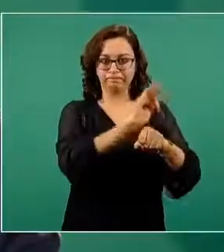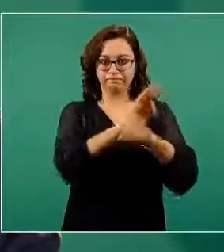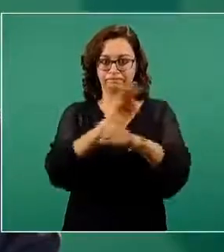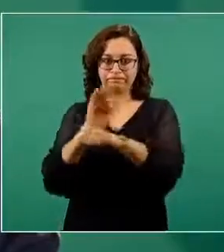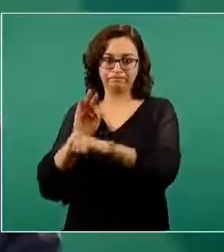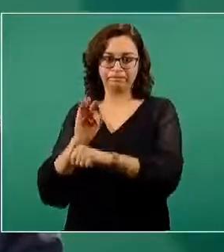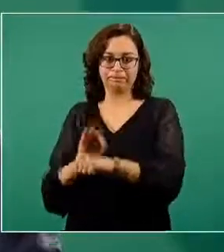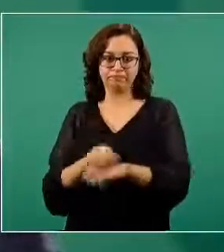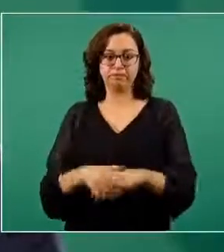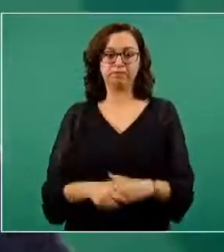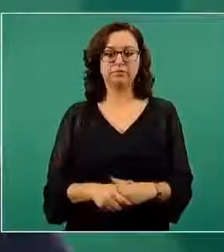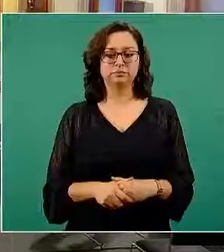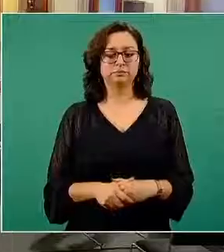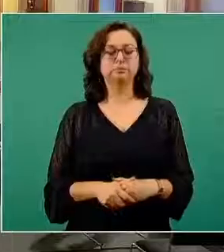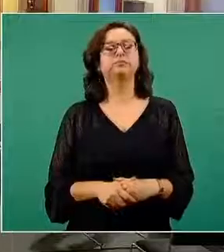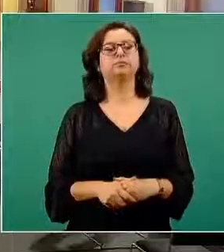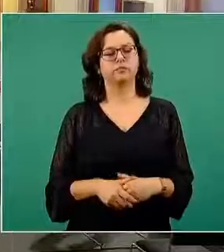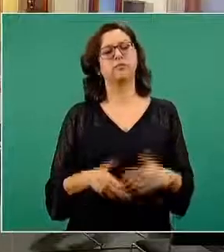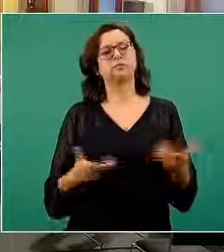personas vulnerables.